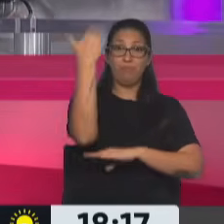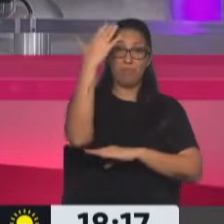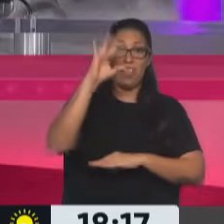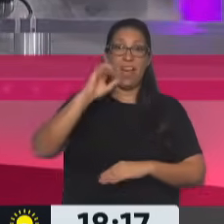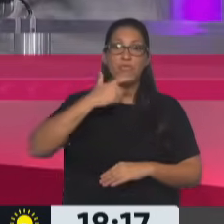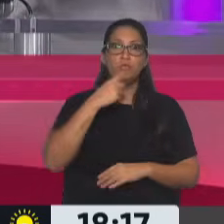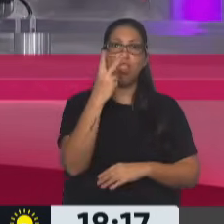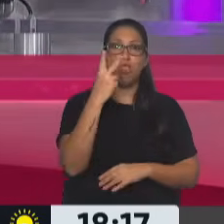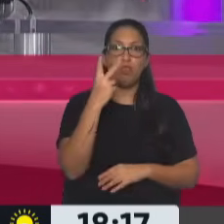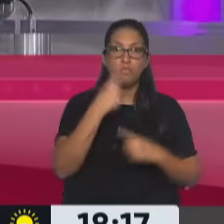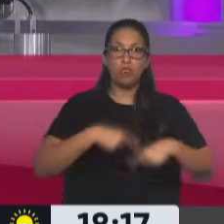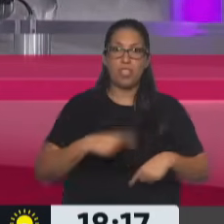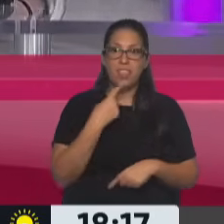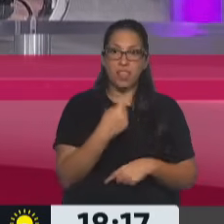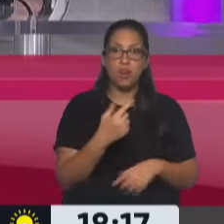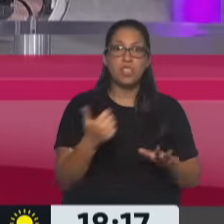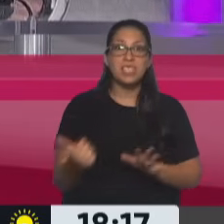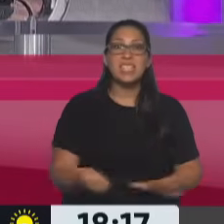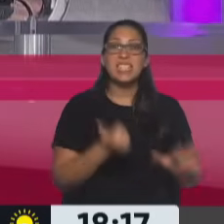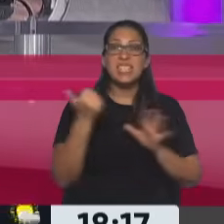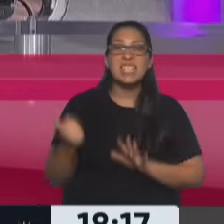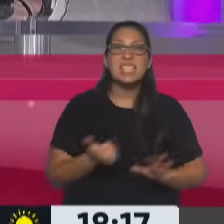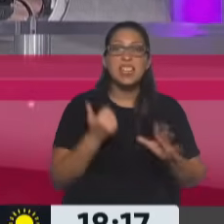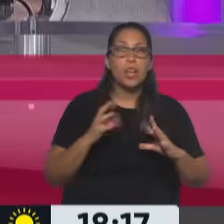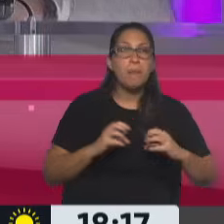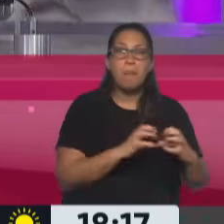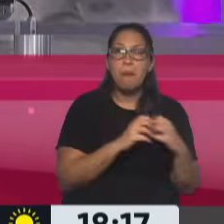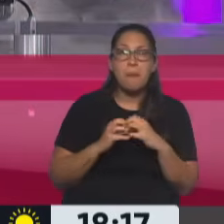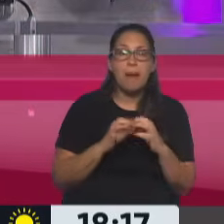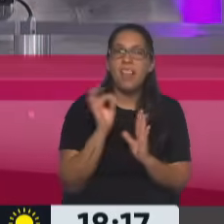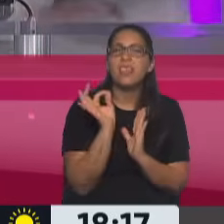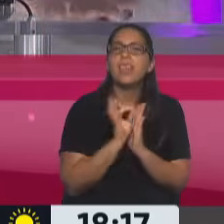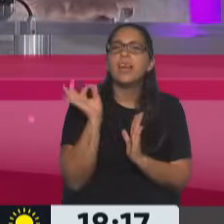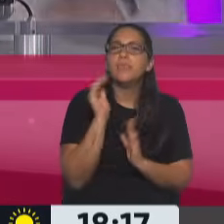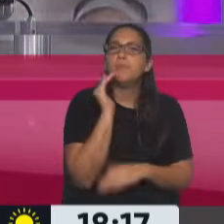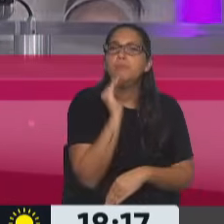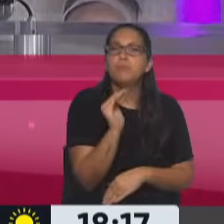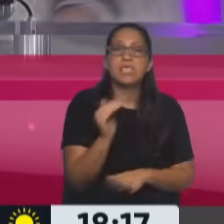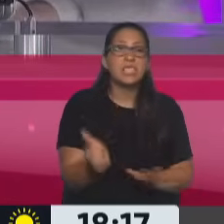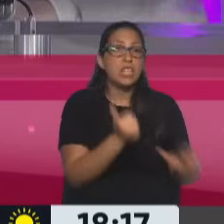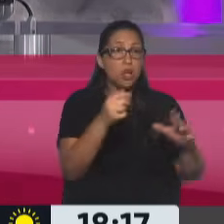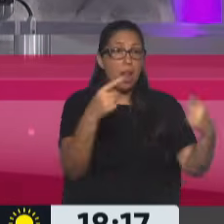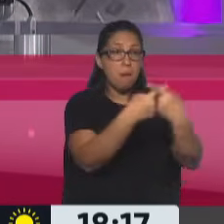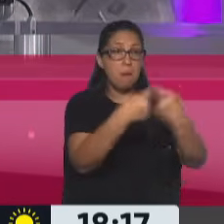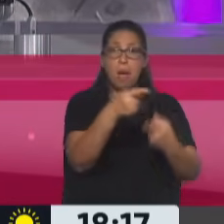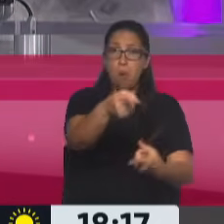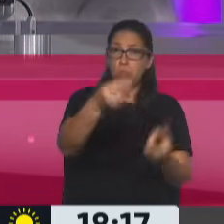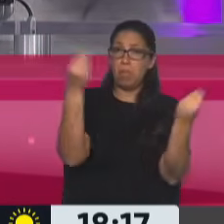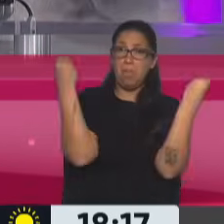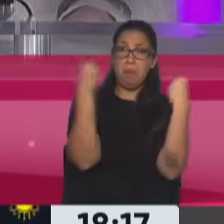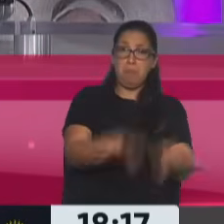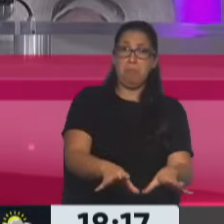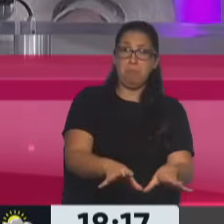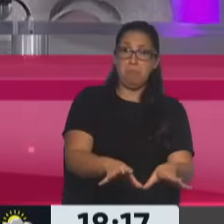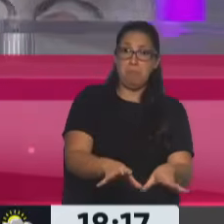dijo 2 cosas. Después de 6 horas de pelear, el demonio está en los detalles, ¿no? Después de 6 horas de pelear, ustedes se rindieron